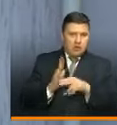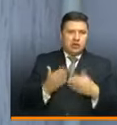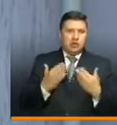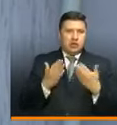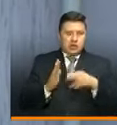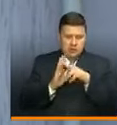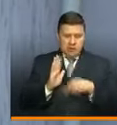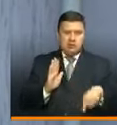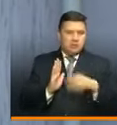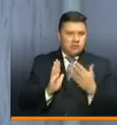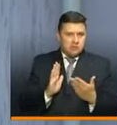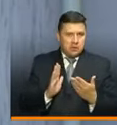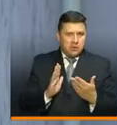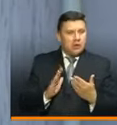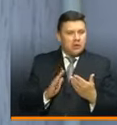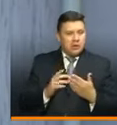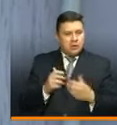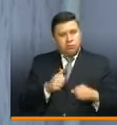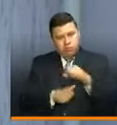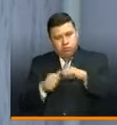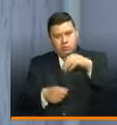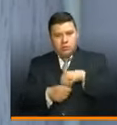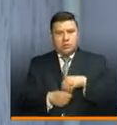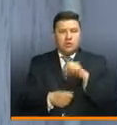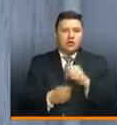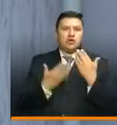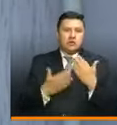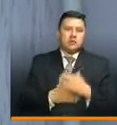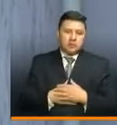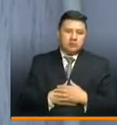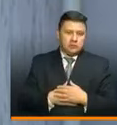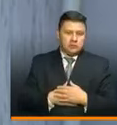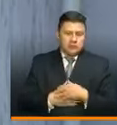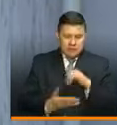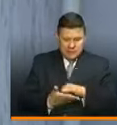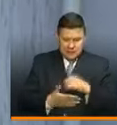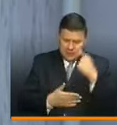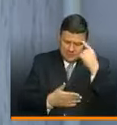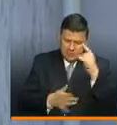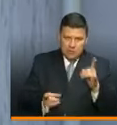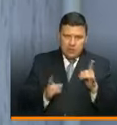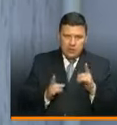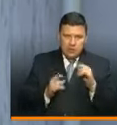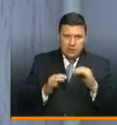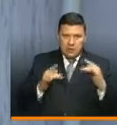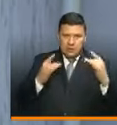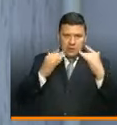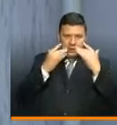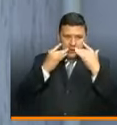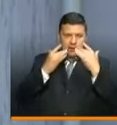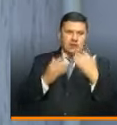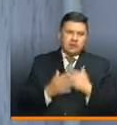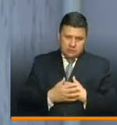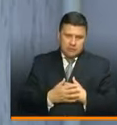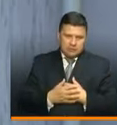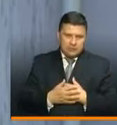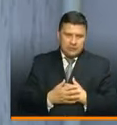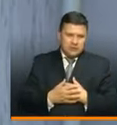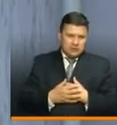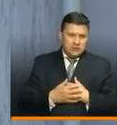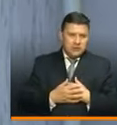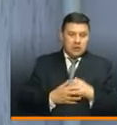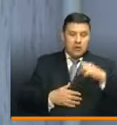permitan reactivar paulatinamente la economía, que permitan al mismo tiempo contener la propagación del virus. Y además creemos que